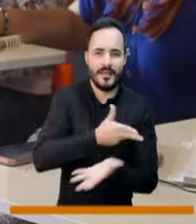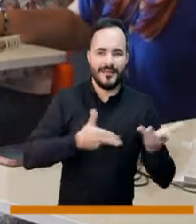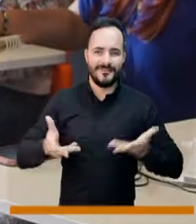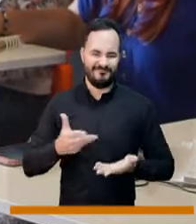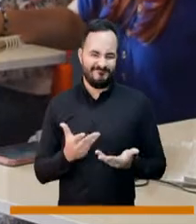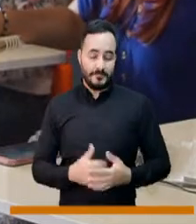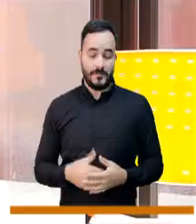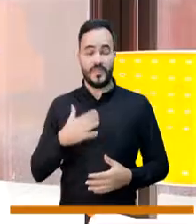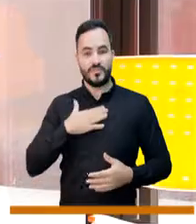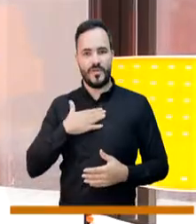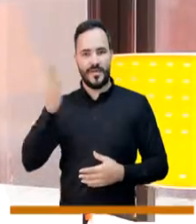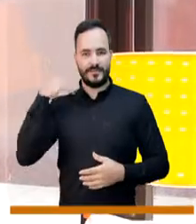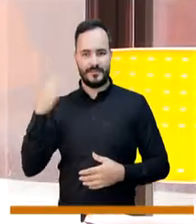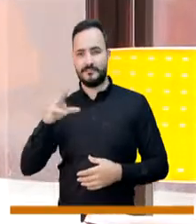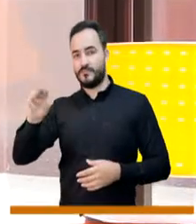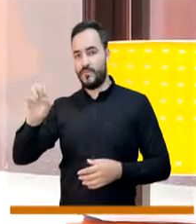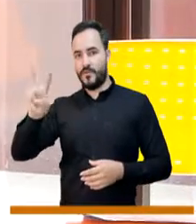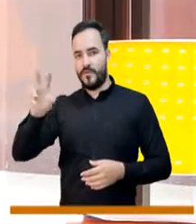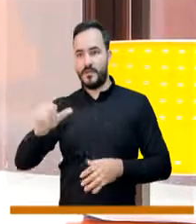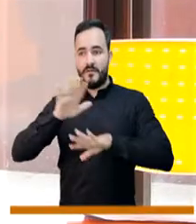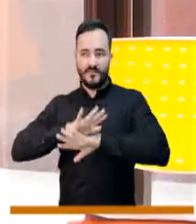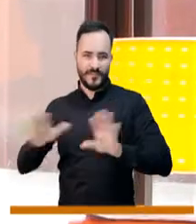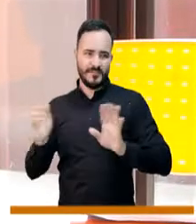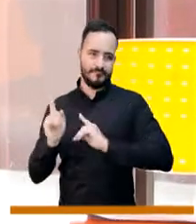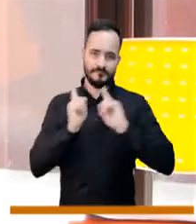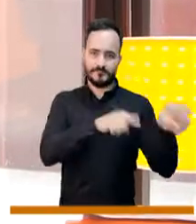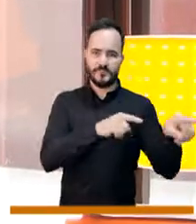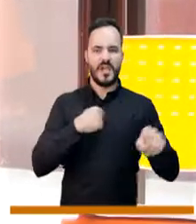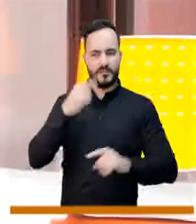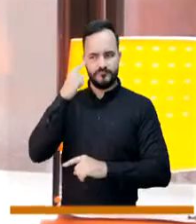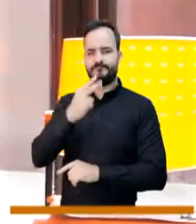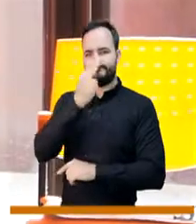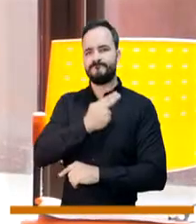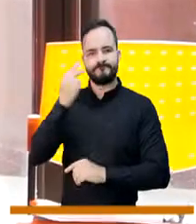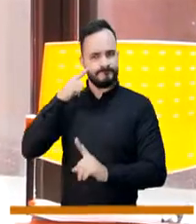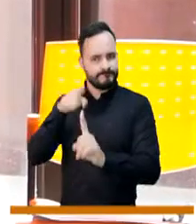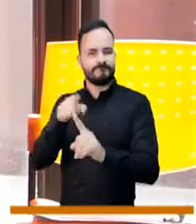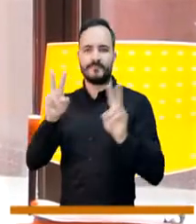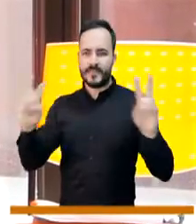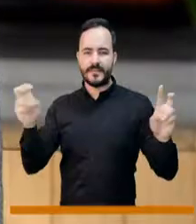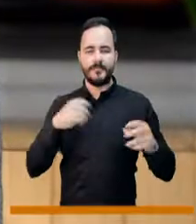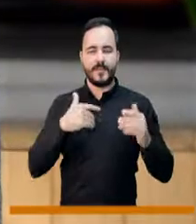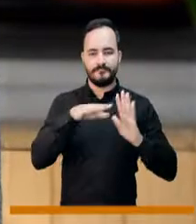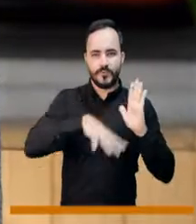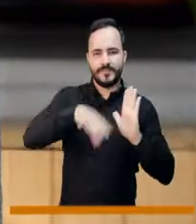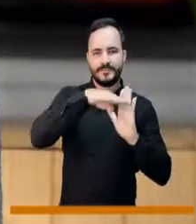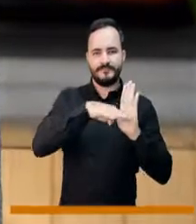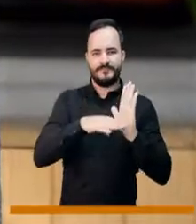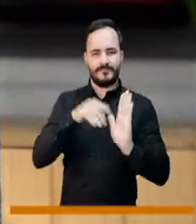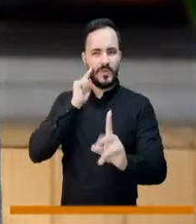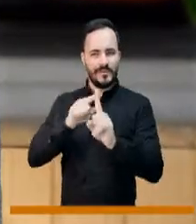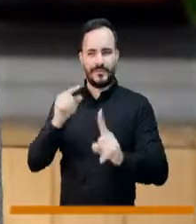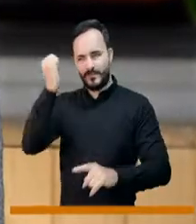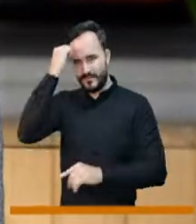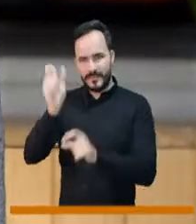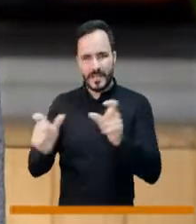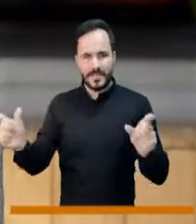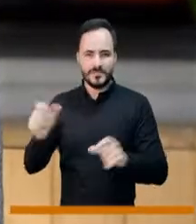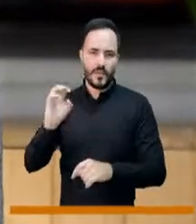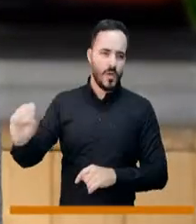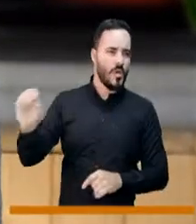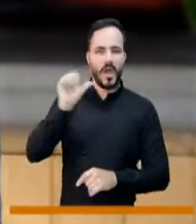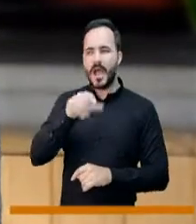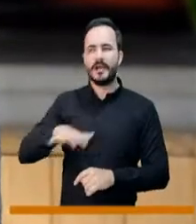diálogo. Y mi compromiso cuando yo me fui de MOBA era que yo iba a trabajar por políticas públicas al servicio de los maestros transformadores, de